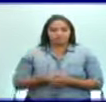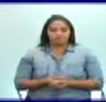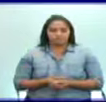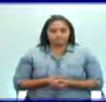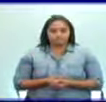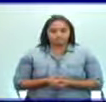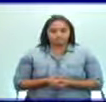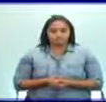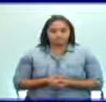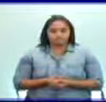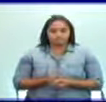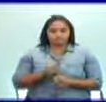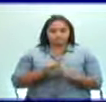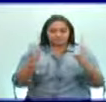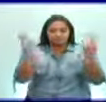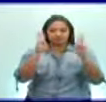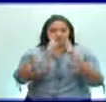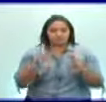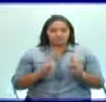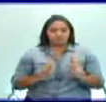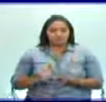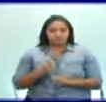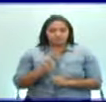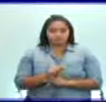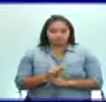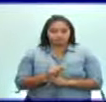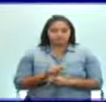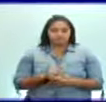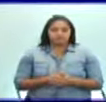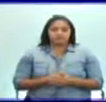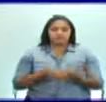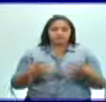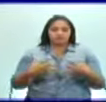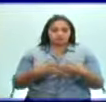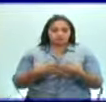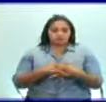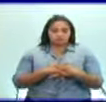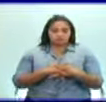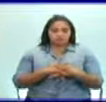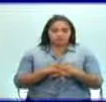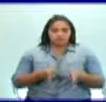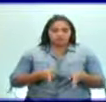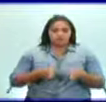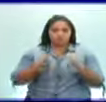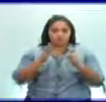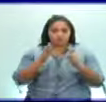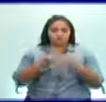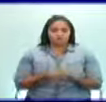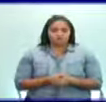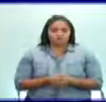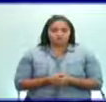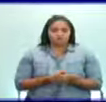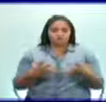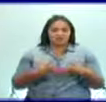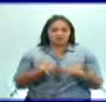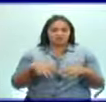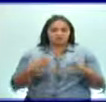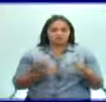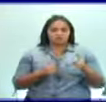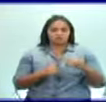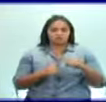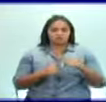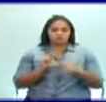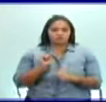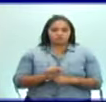acontecer actual, relacionar el gráfico, la ecuación y las propiedades, la relación que existen entre estas temáticas, además de analizar